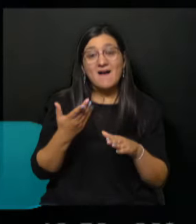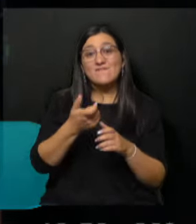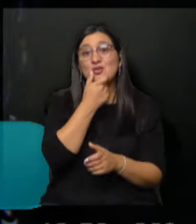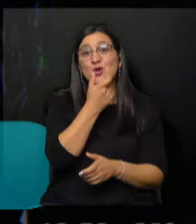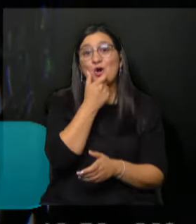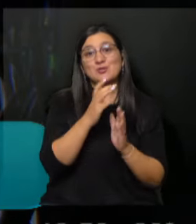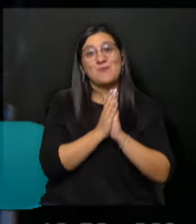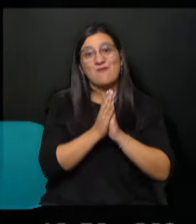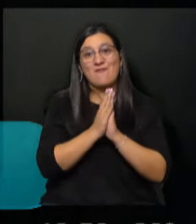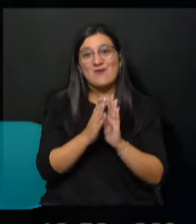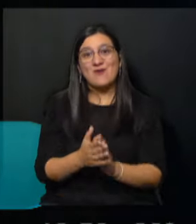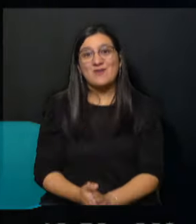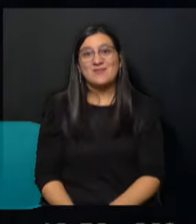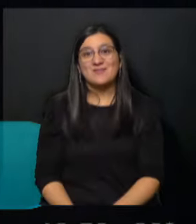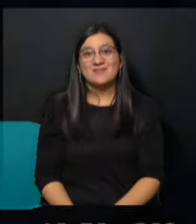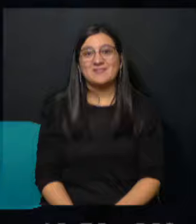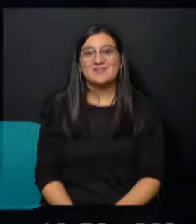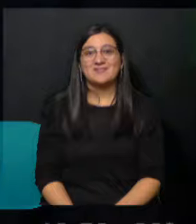Por Dios. Muy bien.